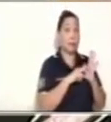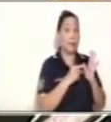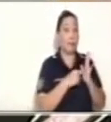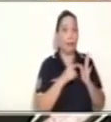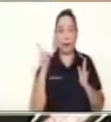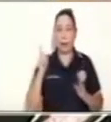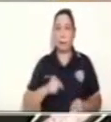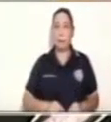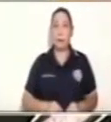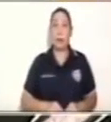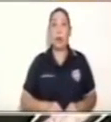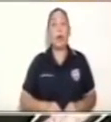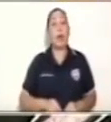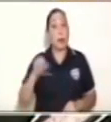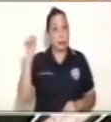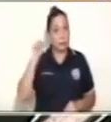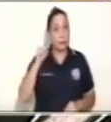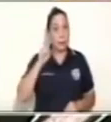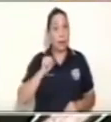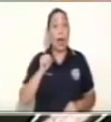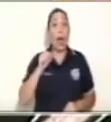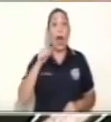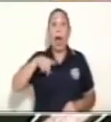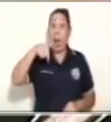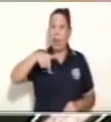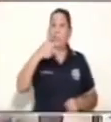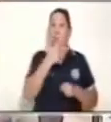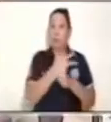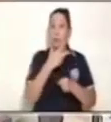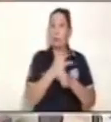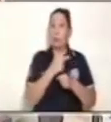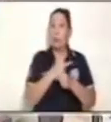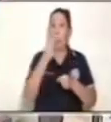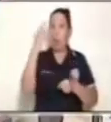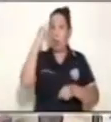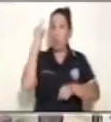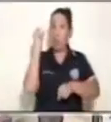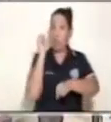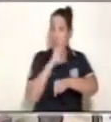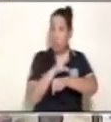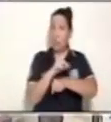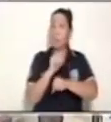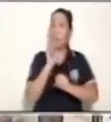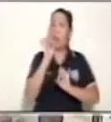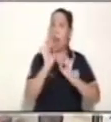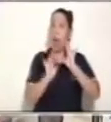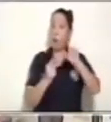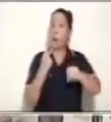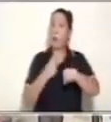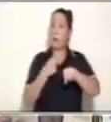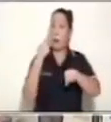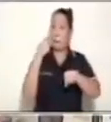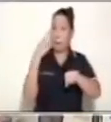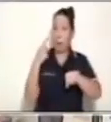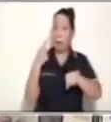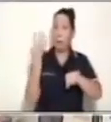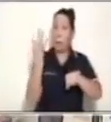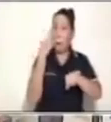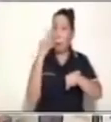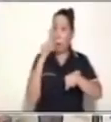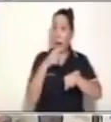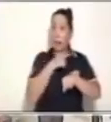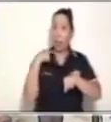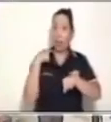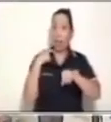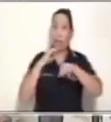sí, lamentablemente, matan a sus hijos. Eso es algo real. Ahora la parte de la fantasía es que